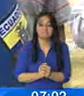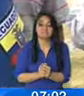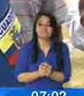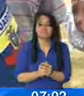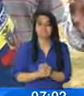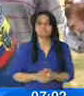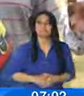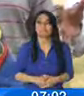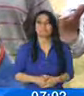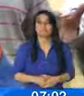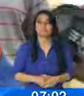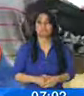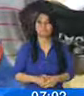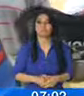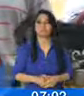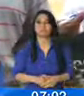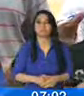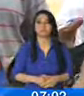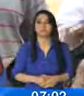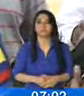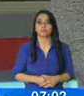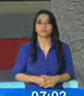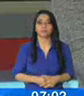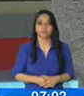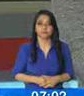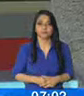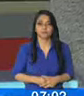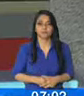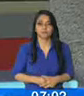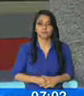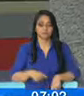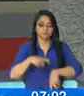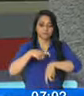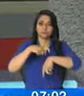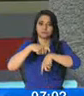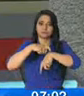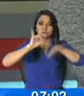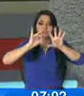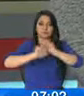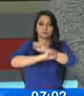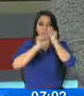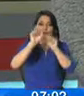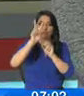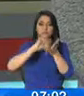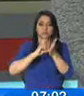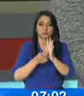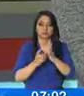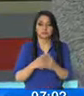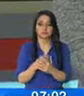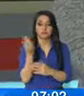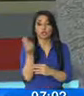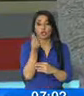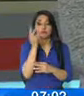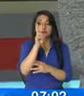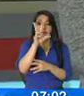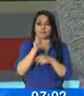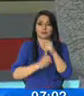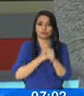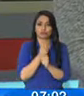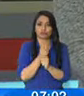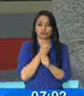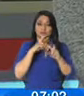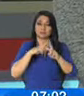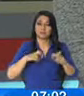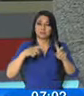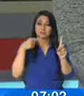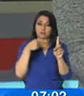secreto informó Iván casamen 7 de la mañana con con 2 minutos un joven de 23 años de edad investigado por supuesto